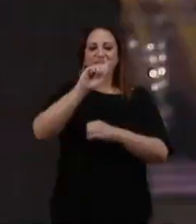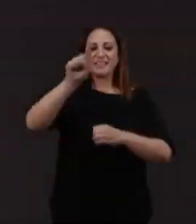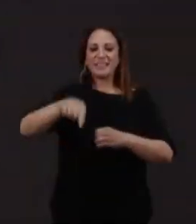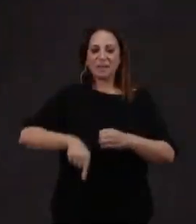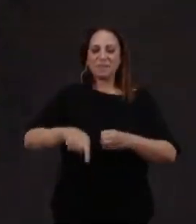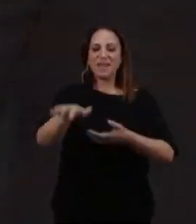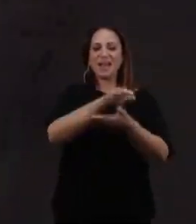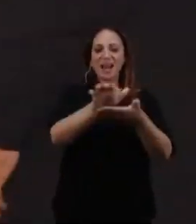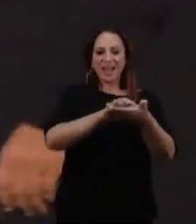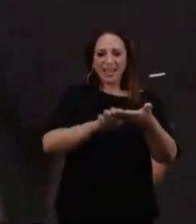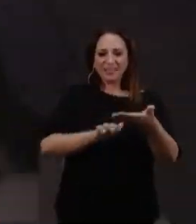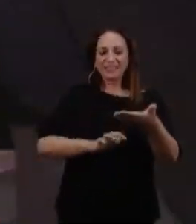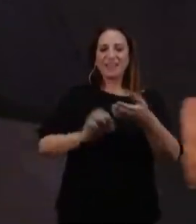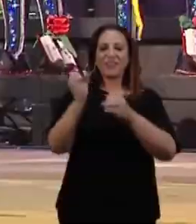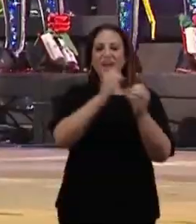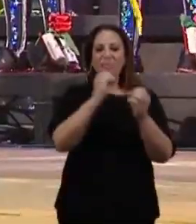Enhorabuena.